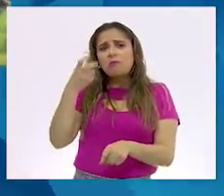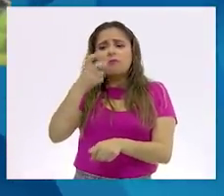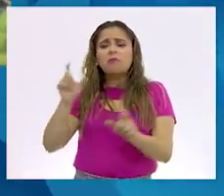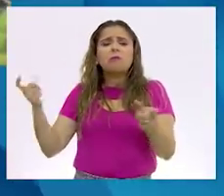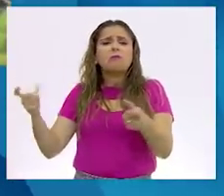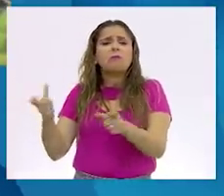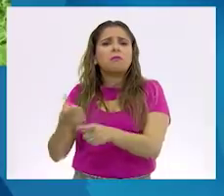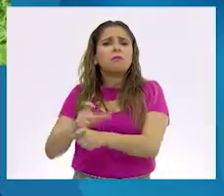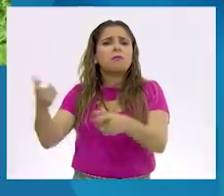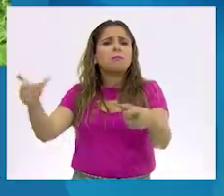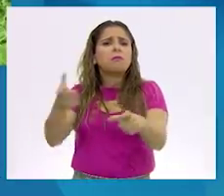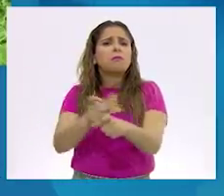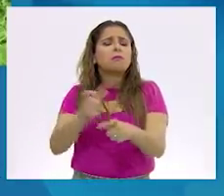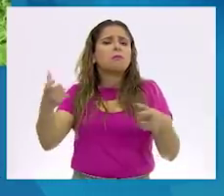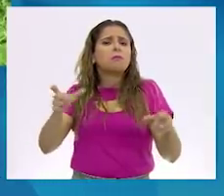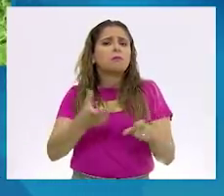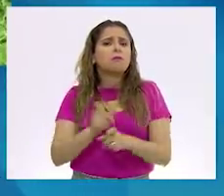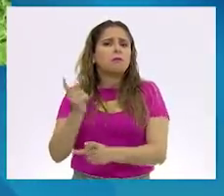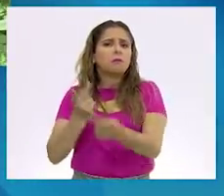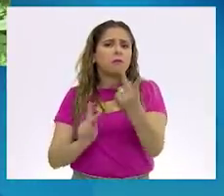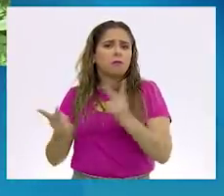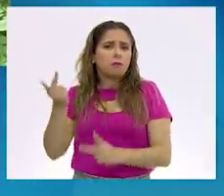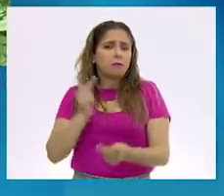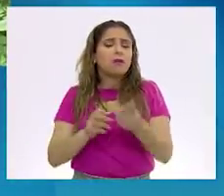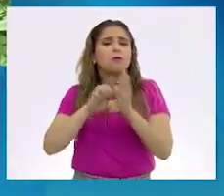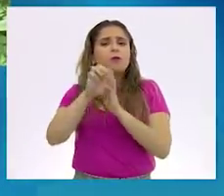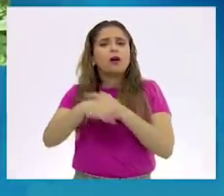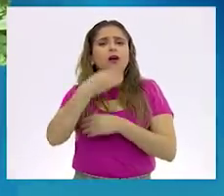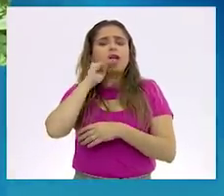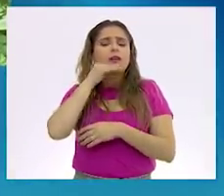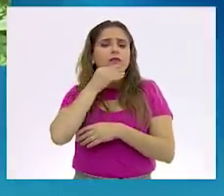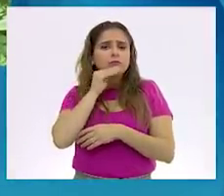nuestros sistemas productivos milenarios como las milpas.